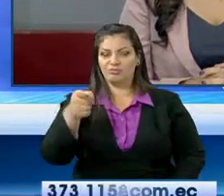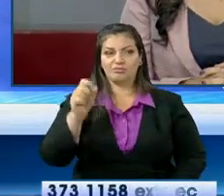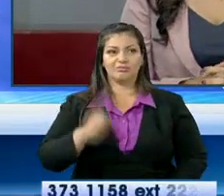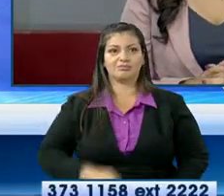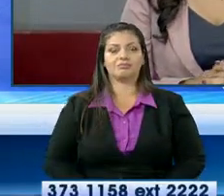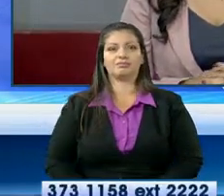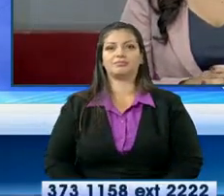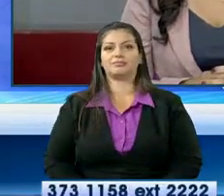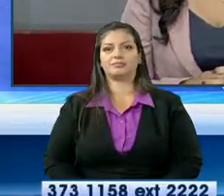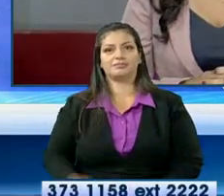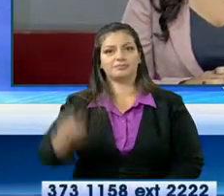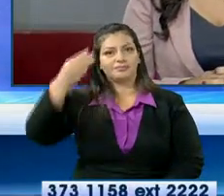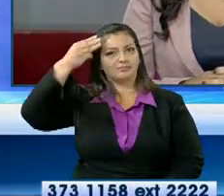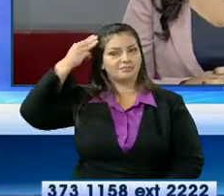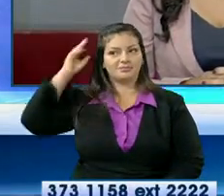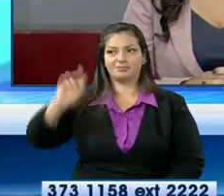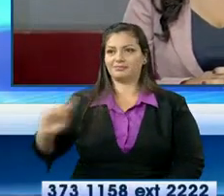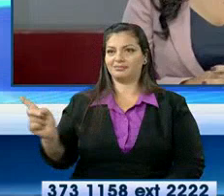Marjorie creo que no probó.